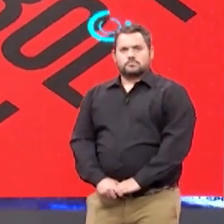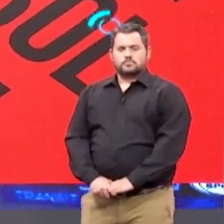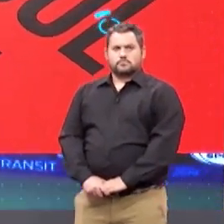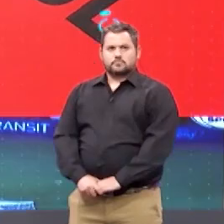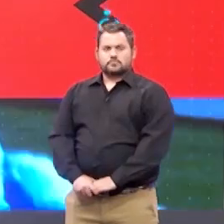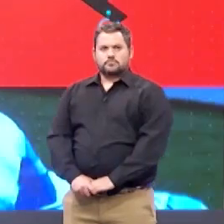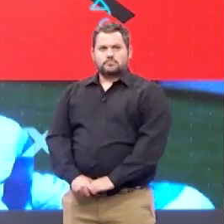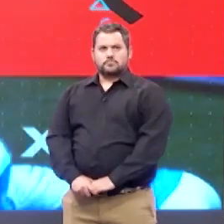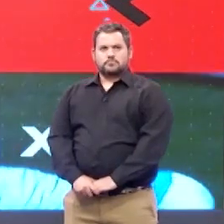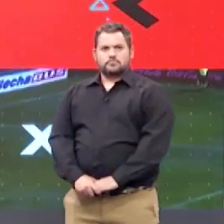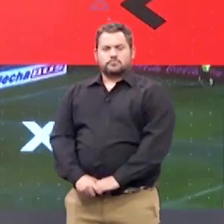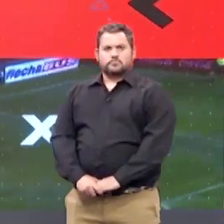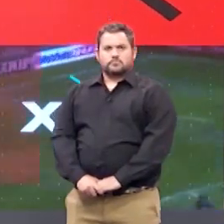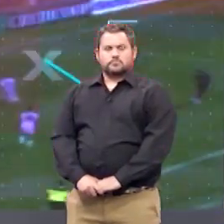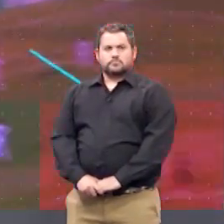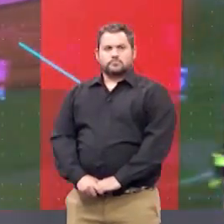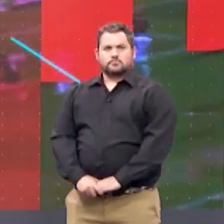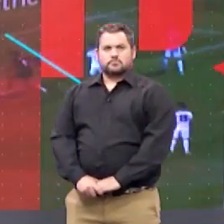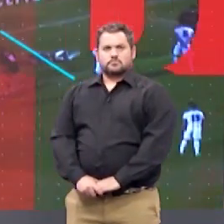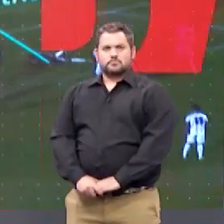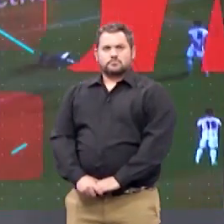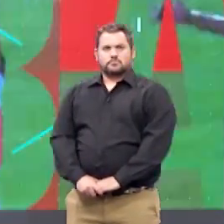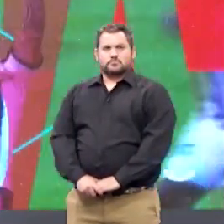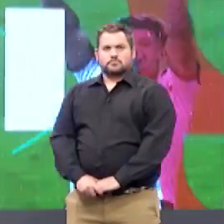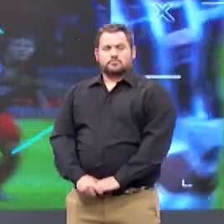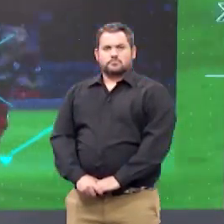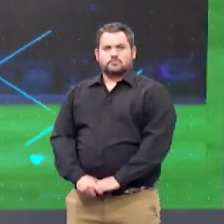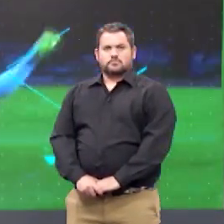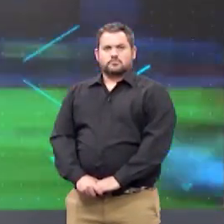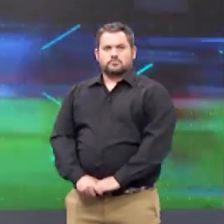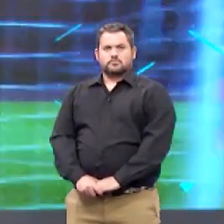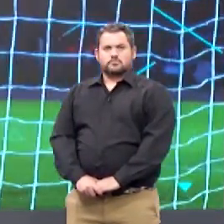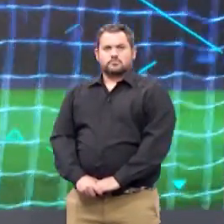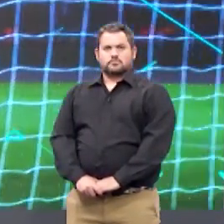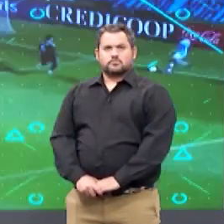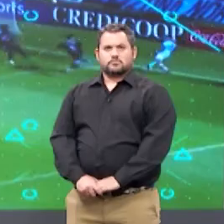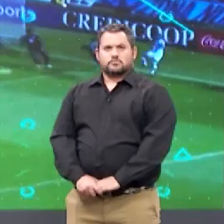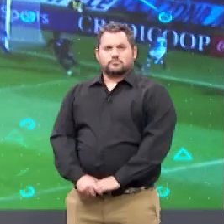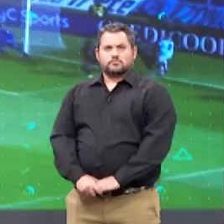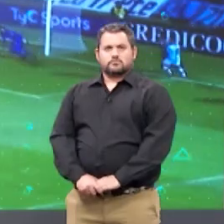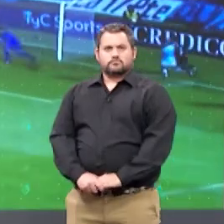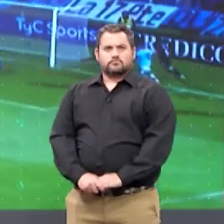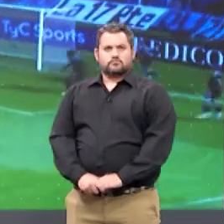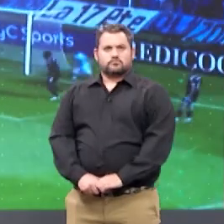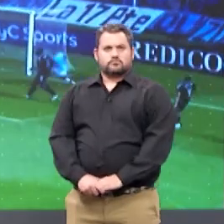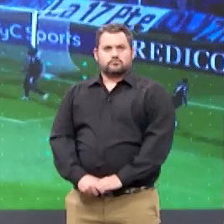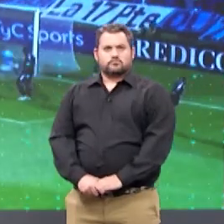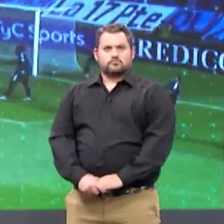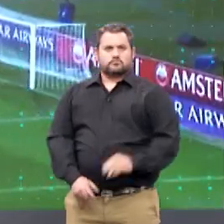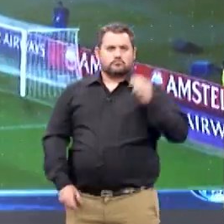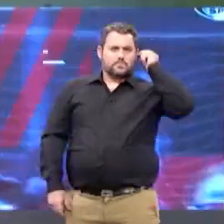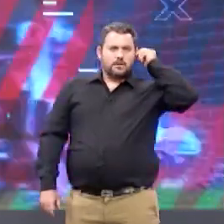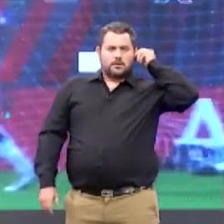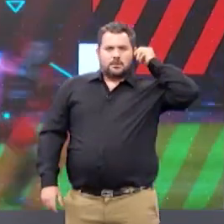plantea Diego. Claro, pero en base a lo que plantea Diego con respecto a Jara, no es lo mismo que juegue Ortegoza, no es lo mismo que juegue Ezar, no es lo mismo que juegue Minio. Cambia